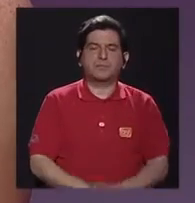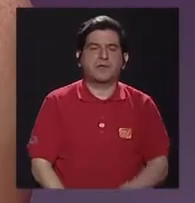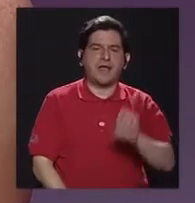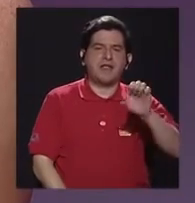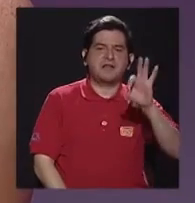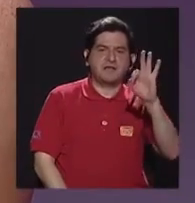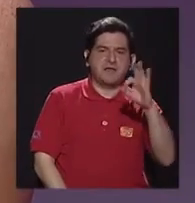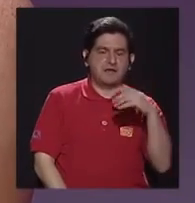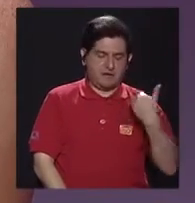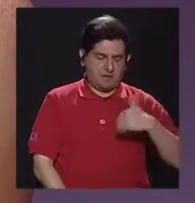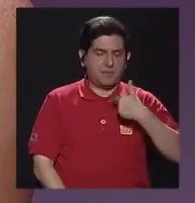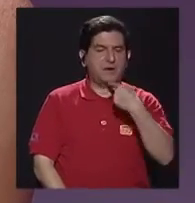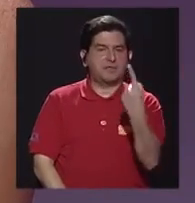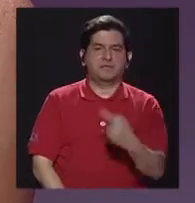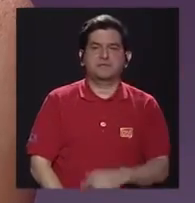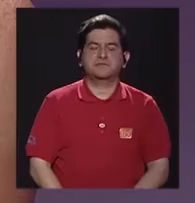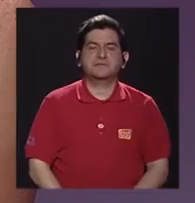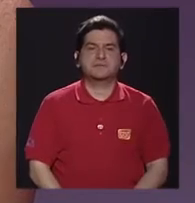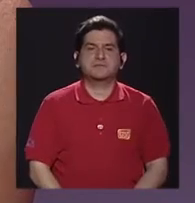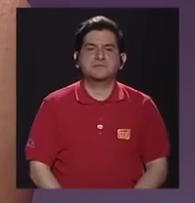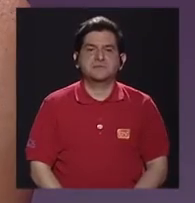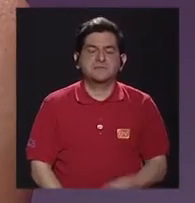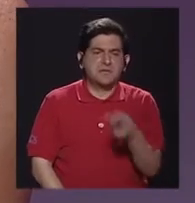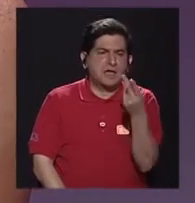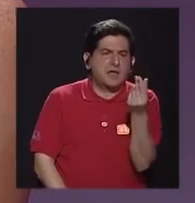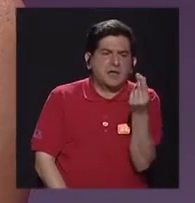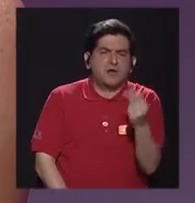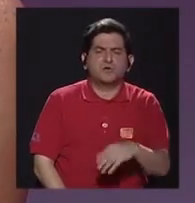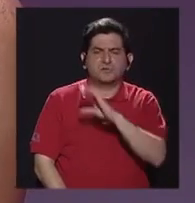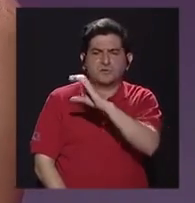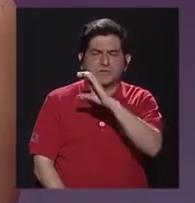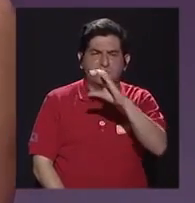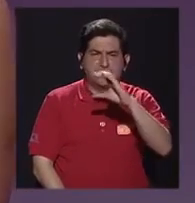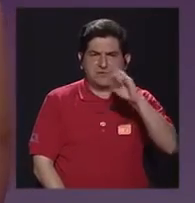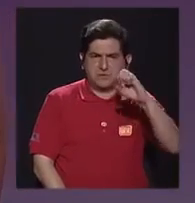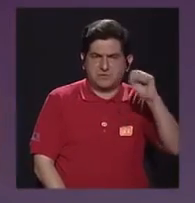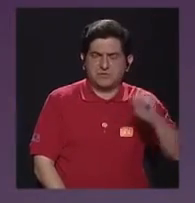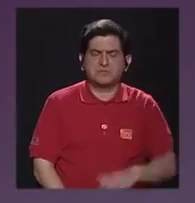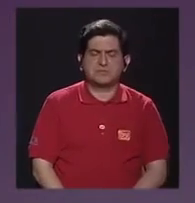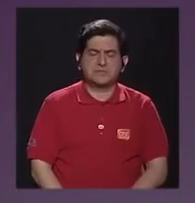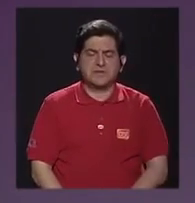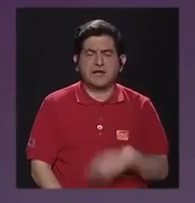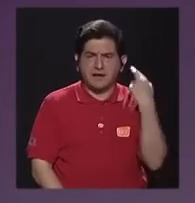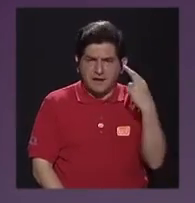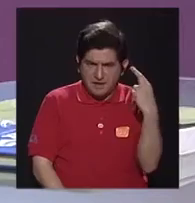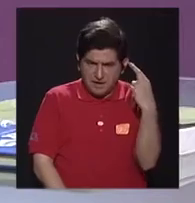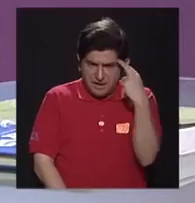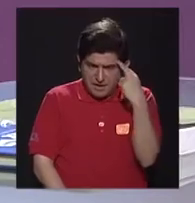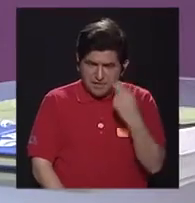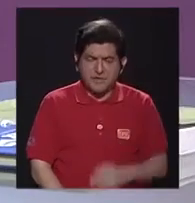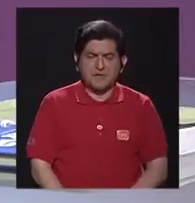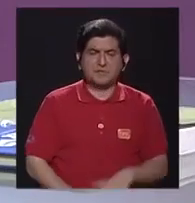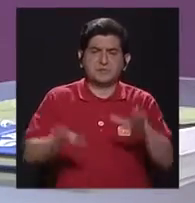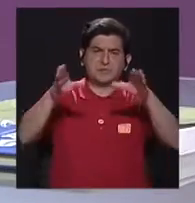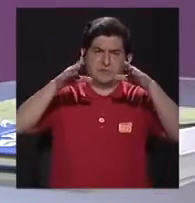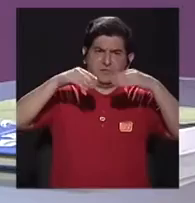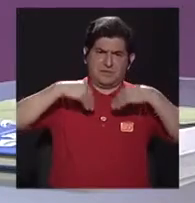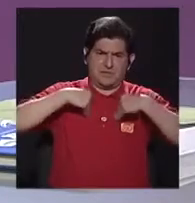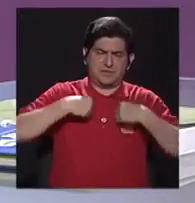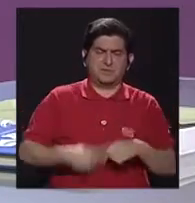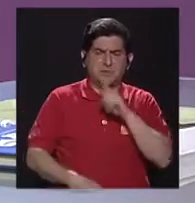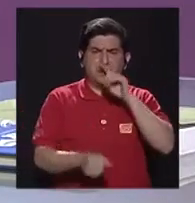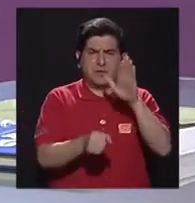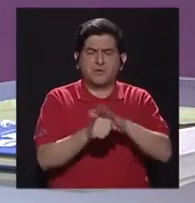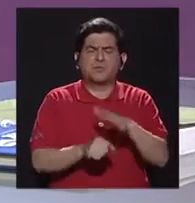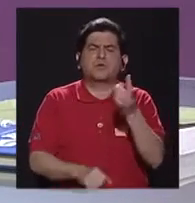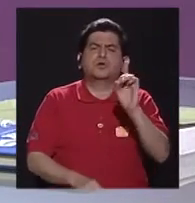Fernández dice que ¿a dónde van los costos a dar a la Caja Costarricense del Seguro Social por asumir este